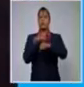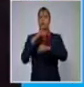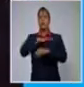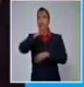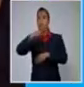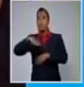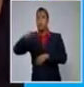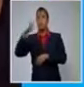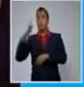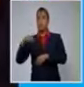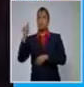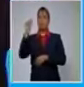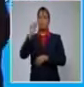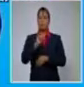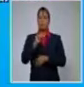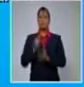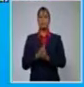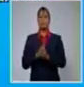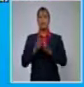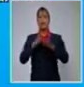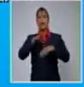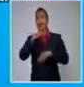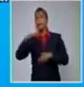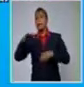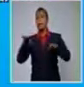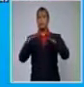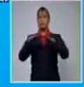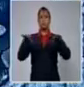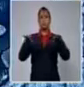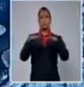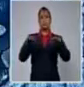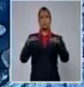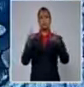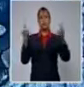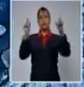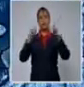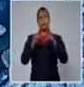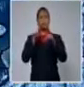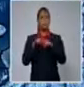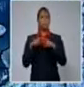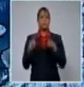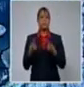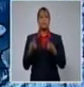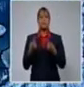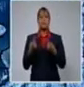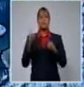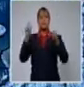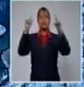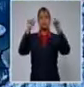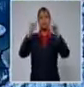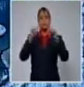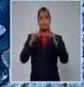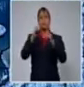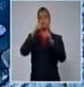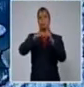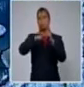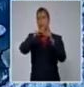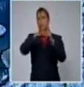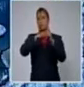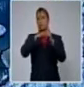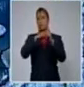y oriental y mar tranquila en el resto de las costas. En resumen, para hoy, un ligero descenso en las temperaturas máximas en las regiones